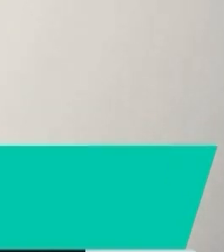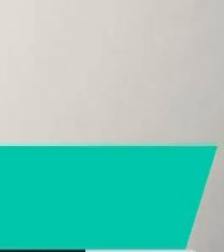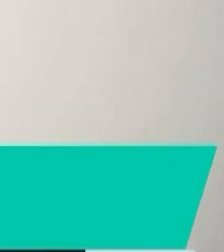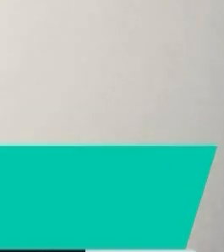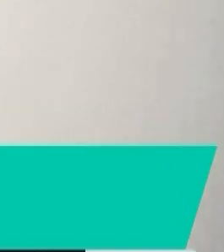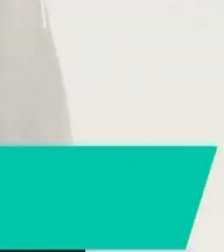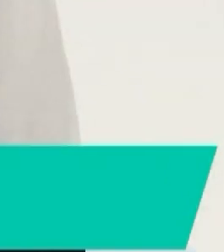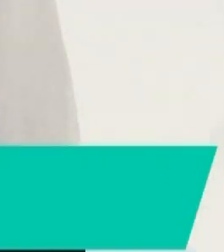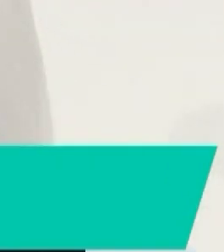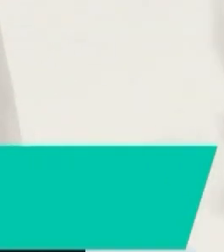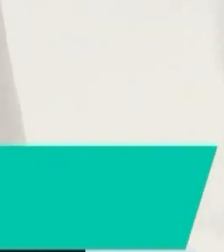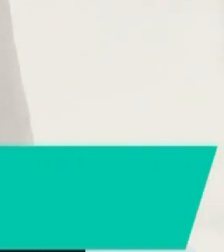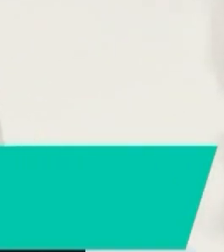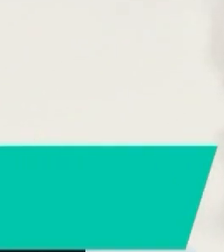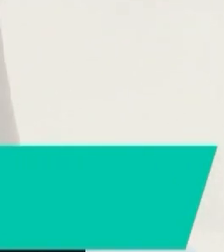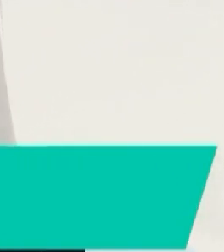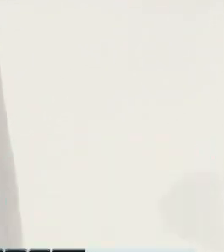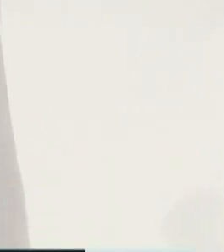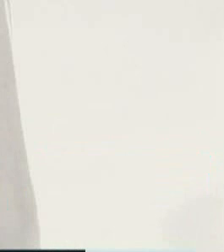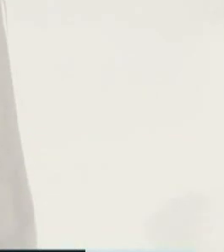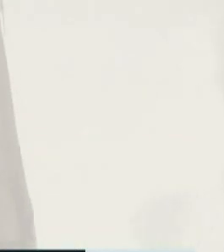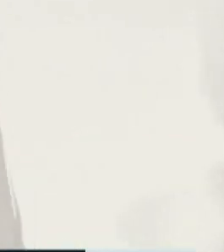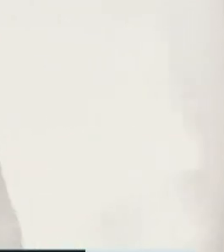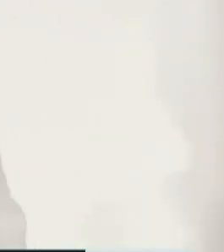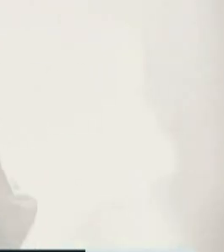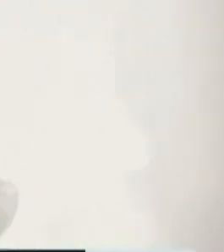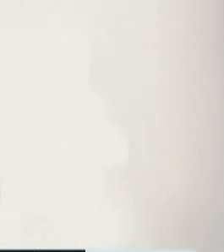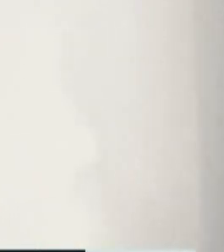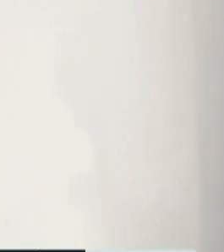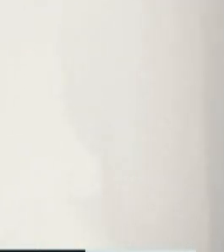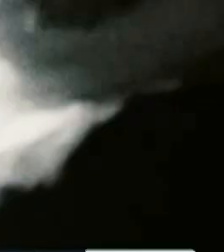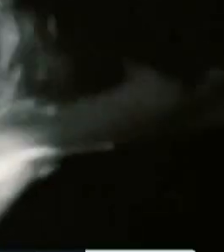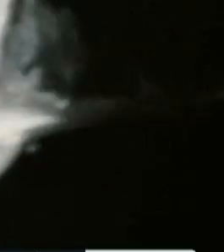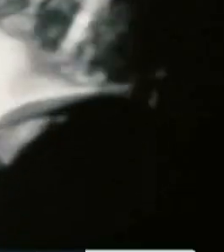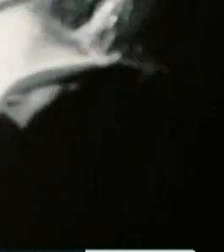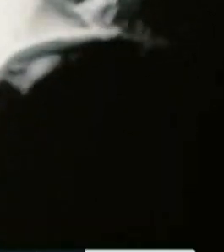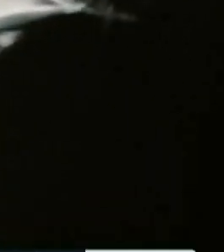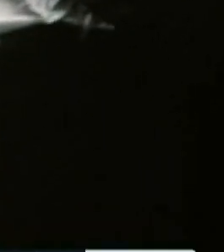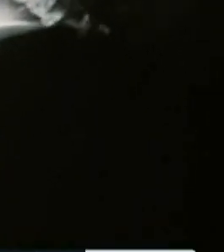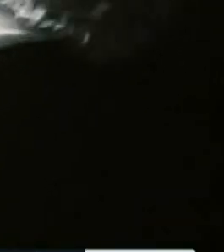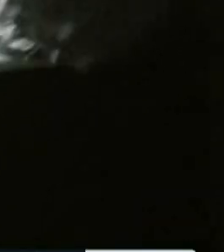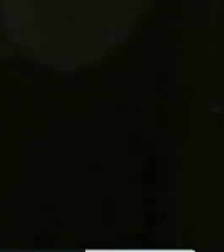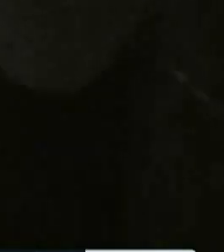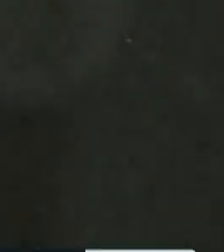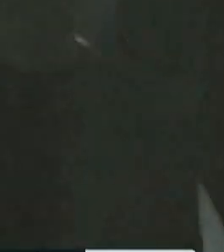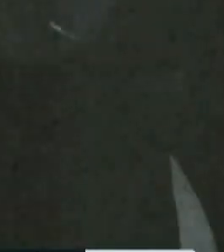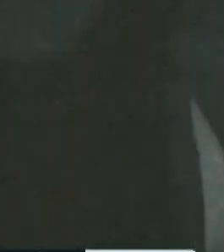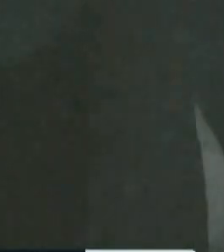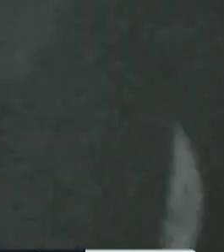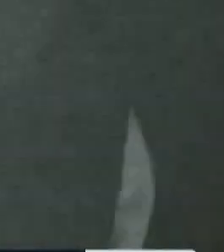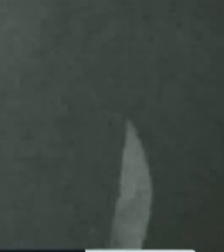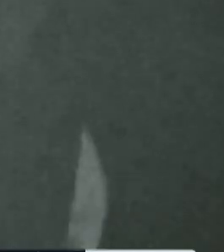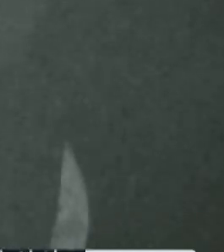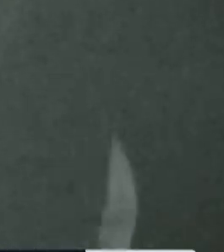olvidar. No me borra yo por ella, y ella piensa que